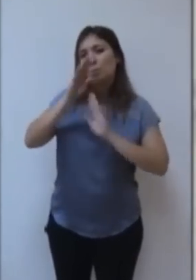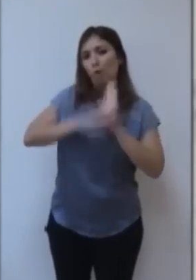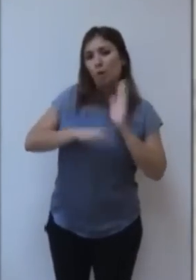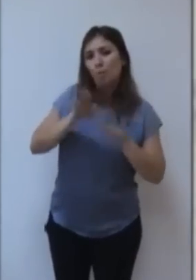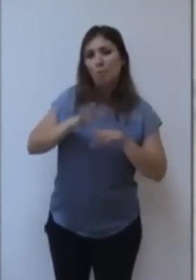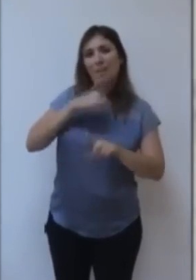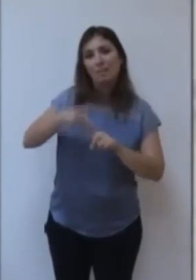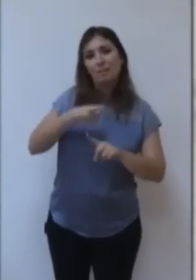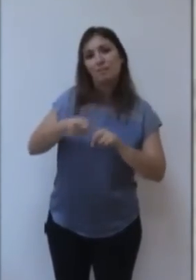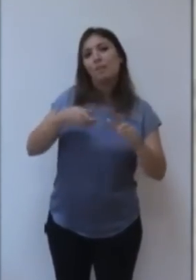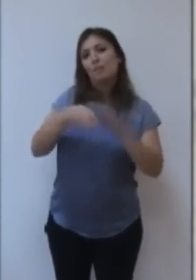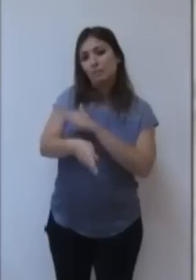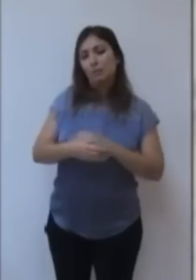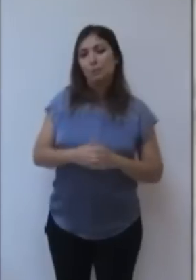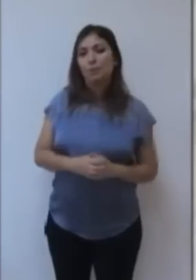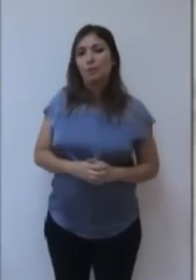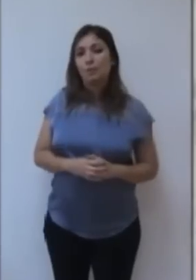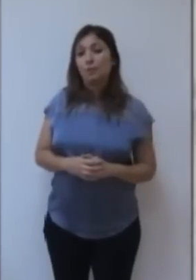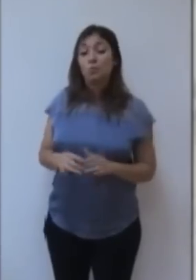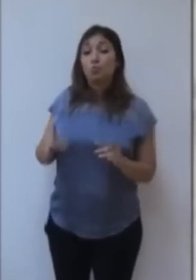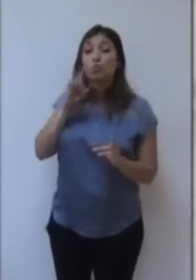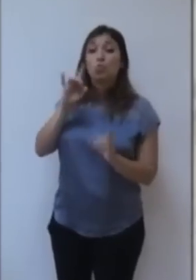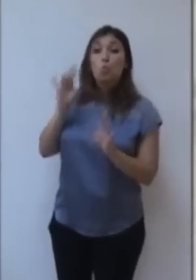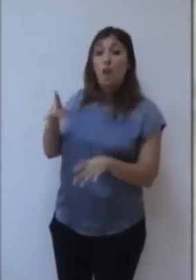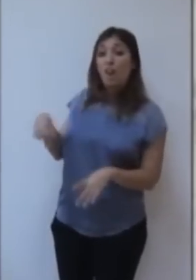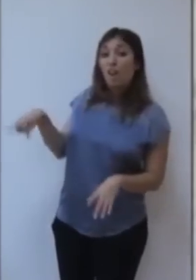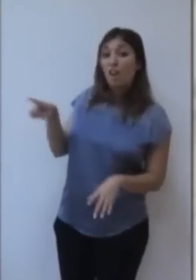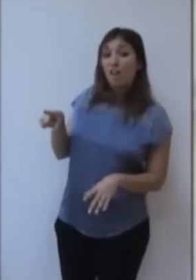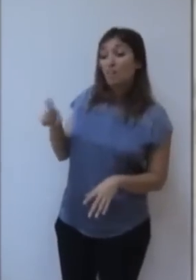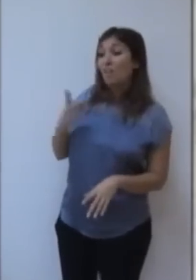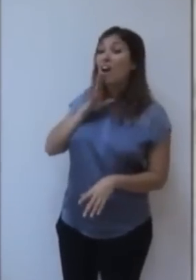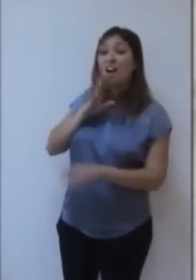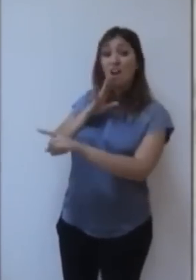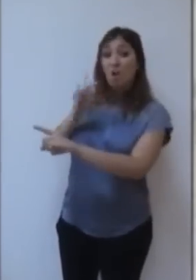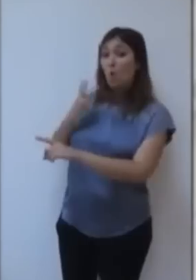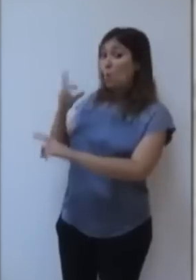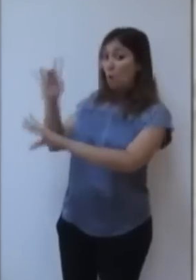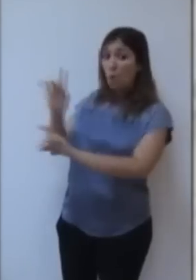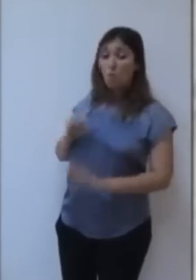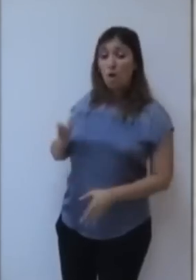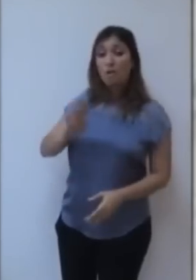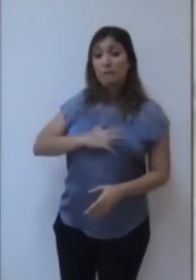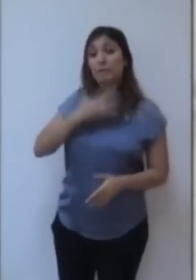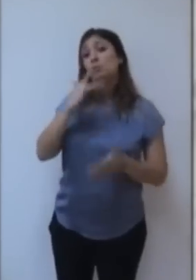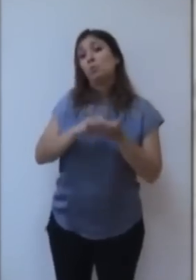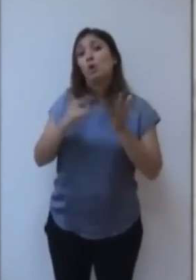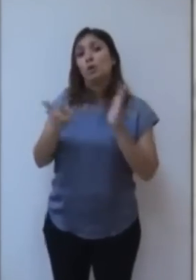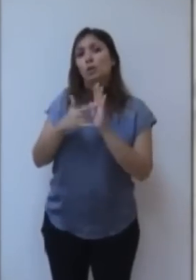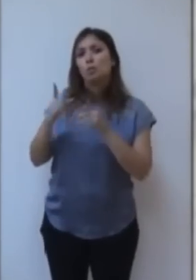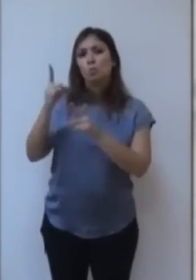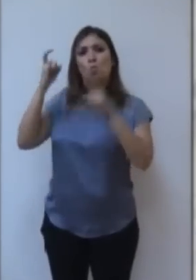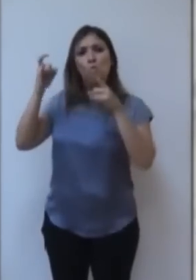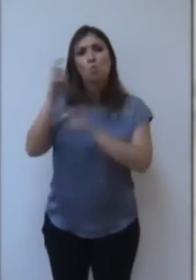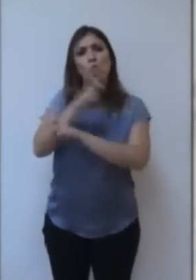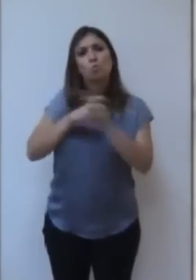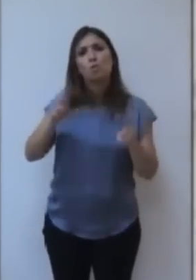Y luego también, pasar igual que nos pasa a nosotros igual que a vosotros, nosotros involucramos en nuestros proyectos